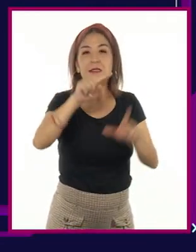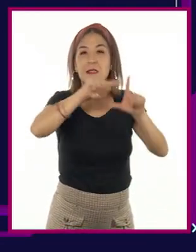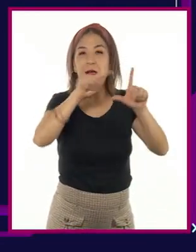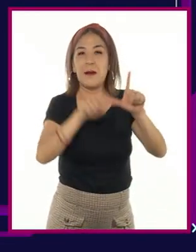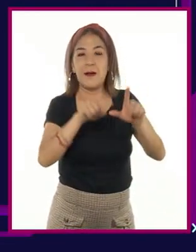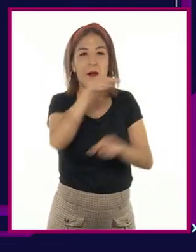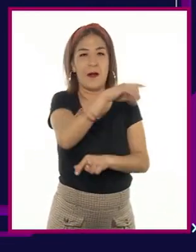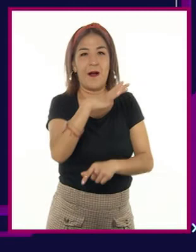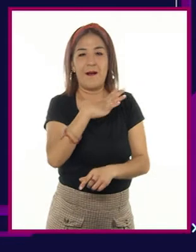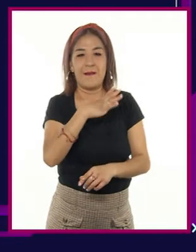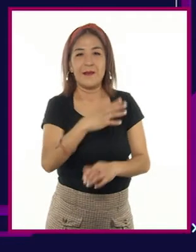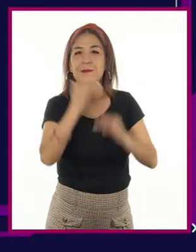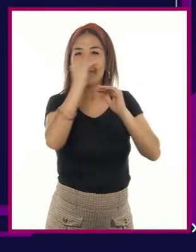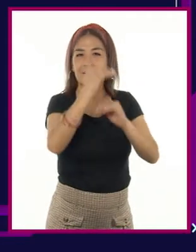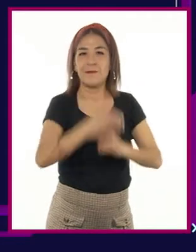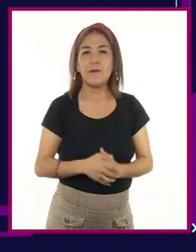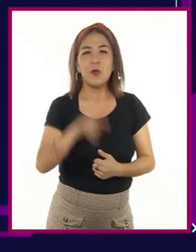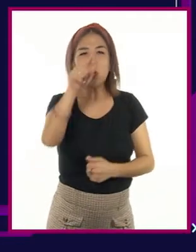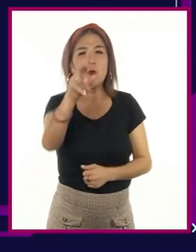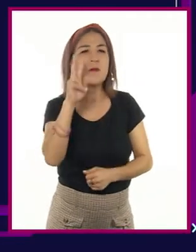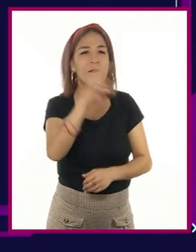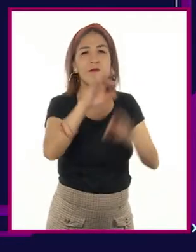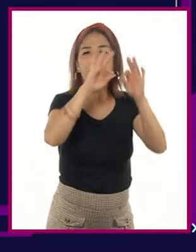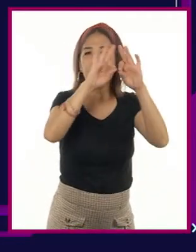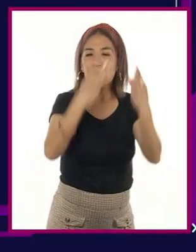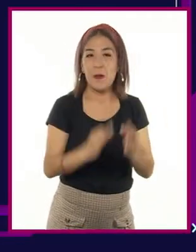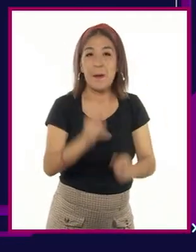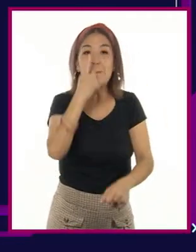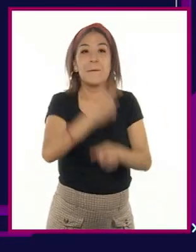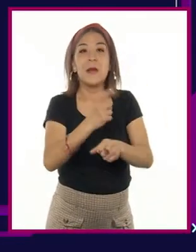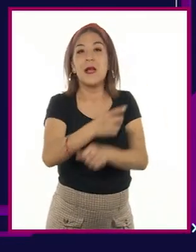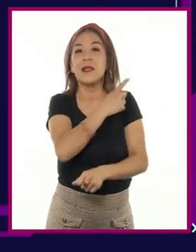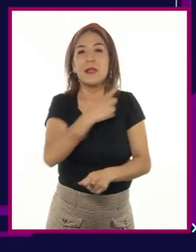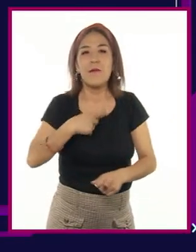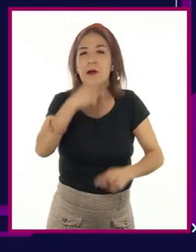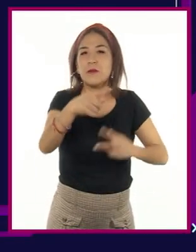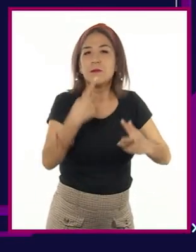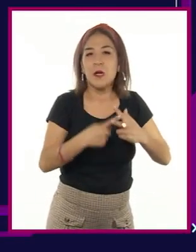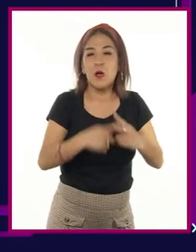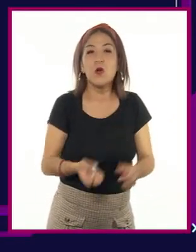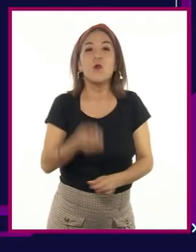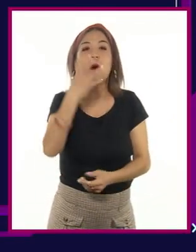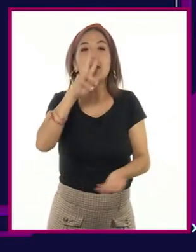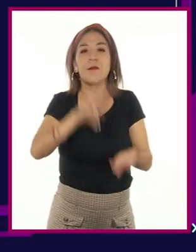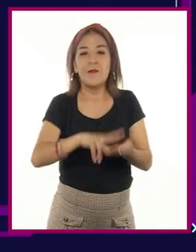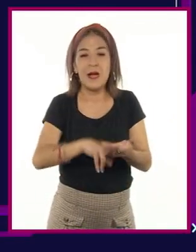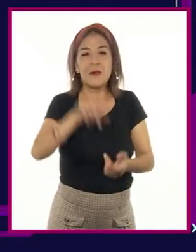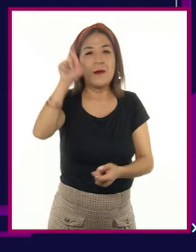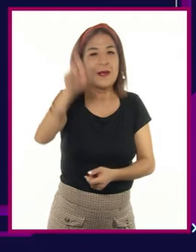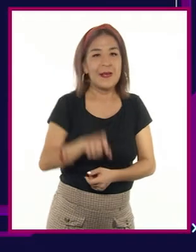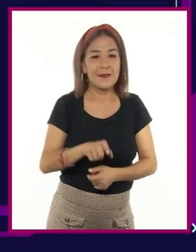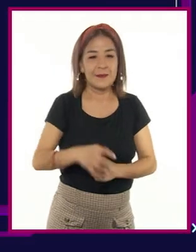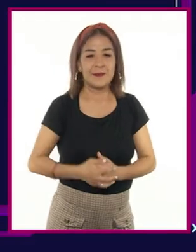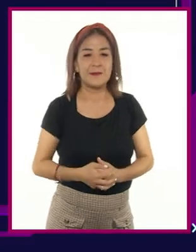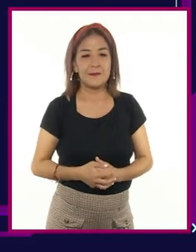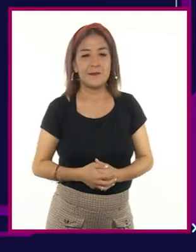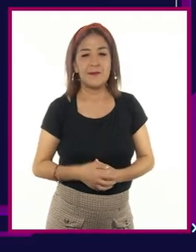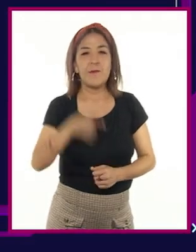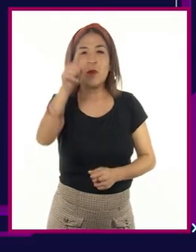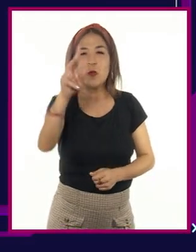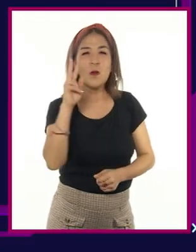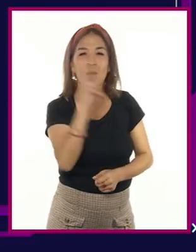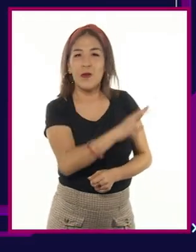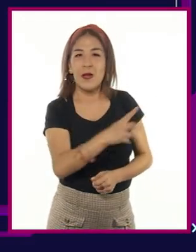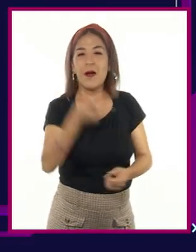marcados si se observa la figura primero se tiene que calcular el valor de x considerando